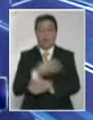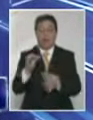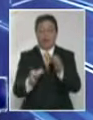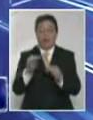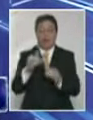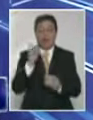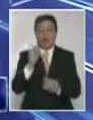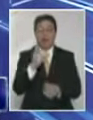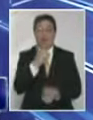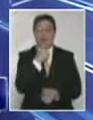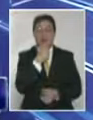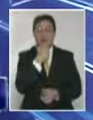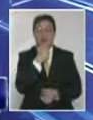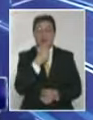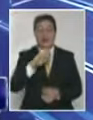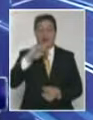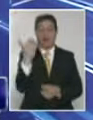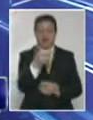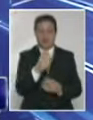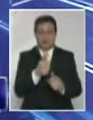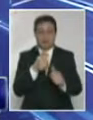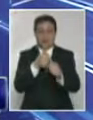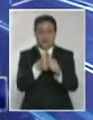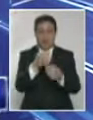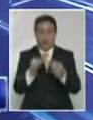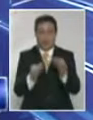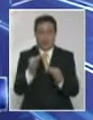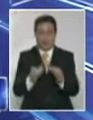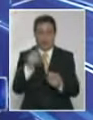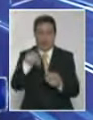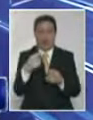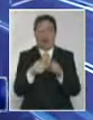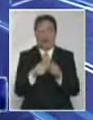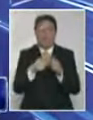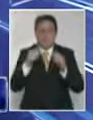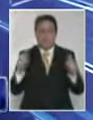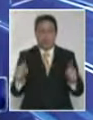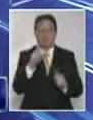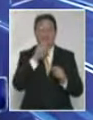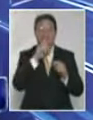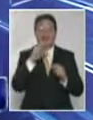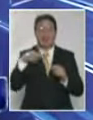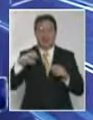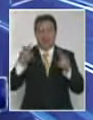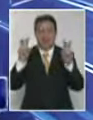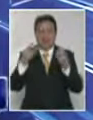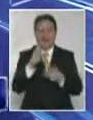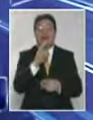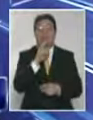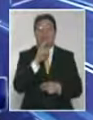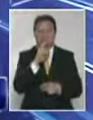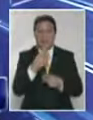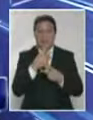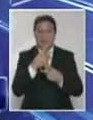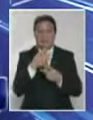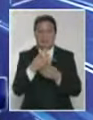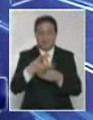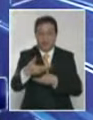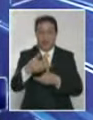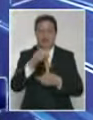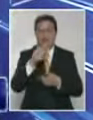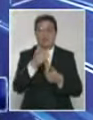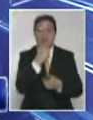la prensa que cubría ese sector. Queremos hablar y profundizar más sobre el rol de la prensa precisamente pre y post golpe de